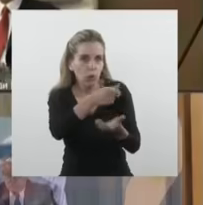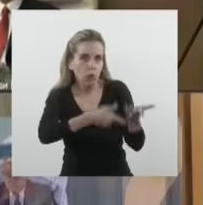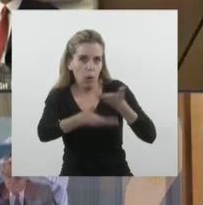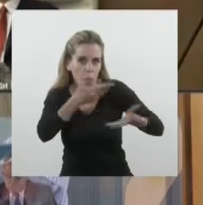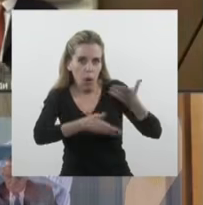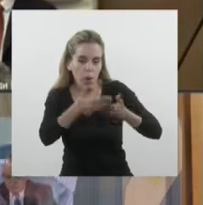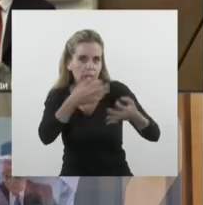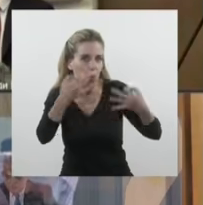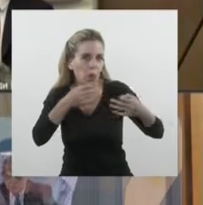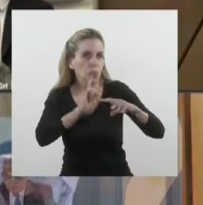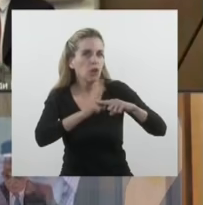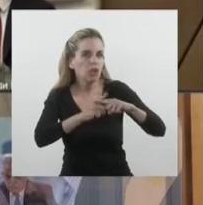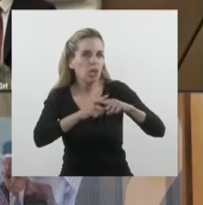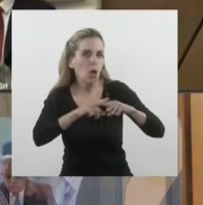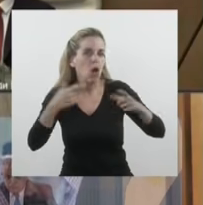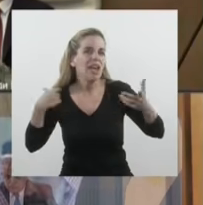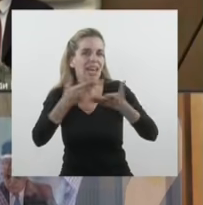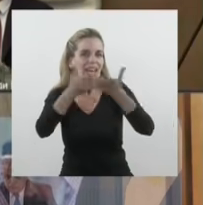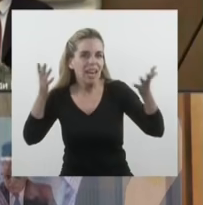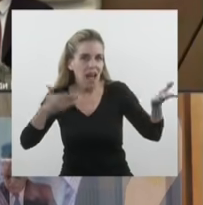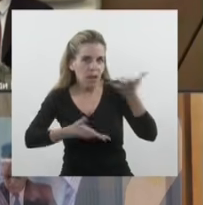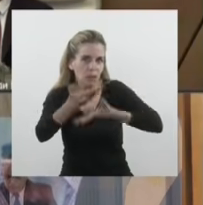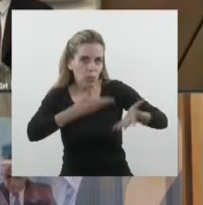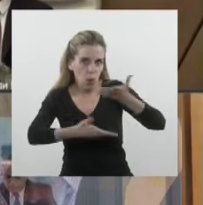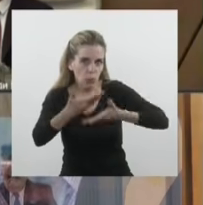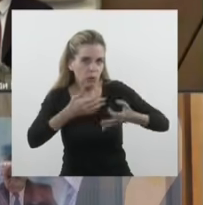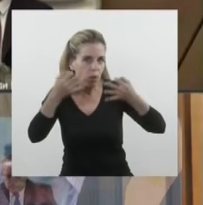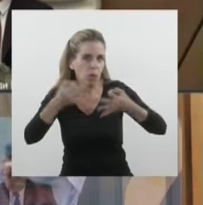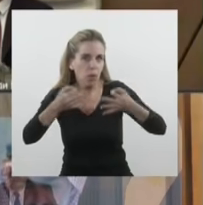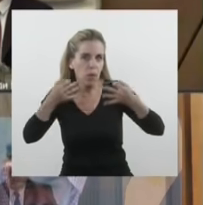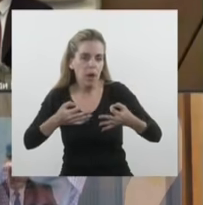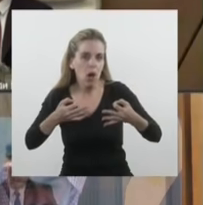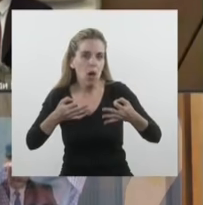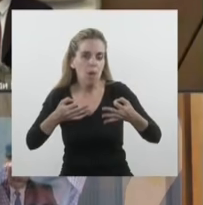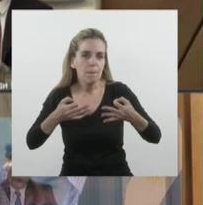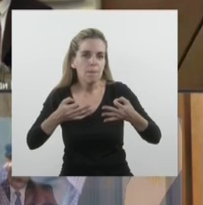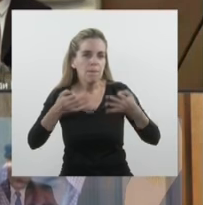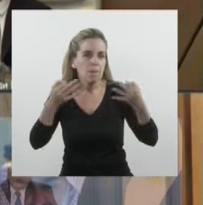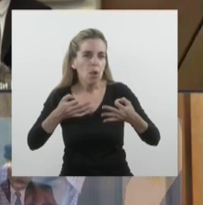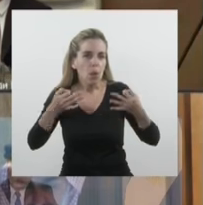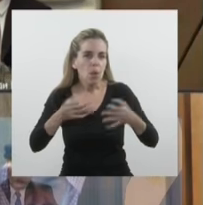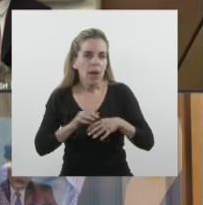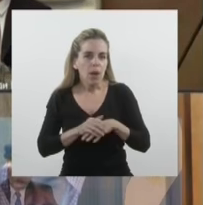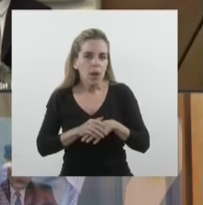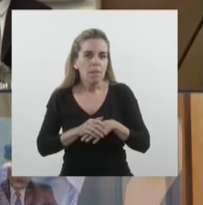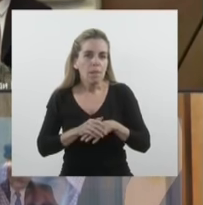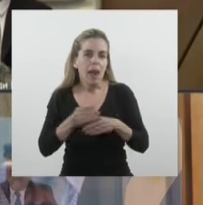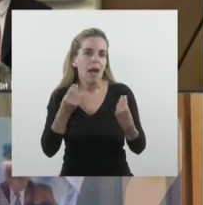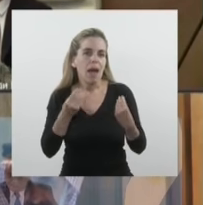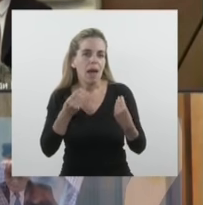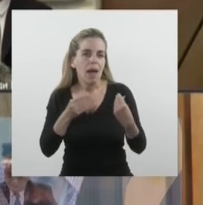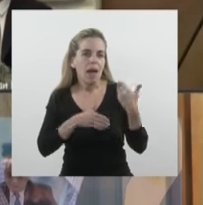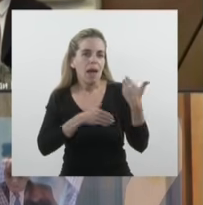y en general y va a ser muy útil para la ver el desarrollo